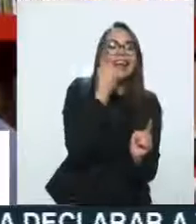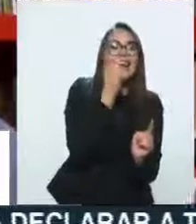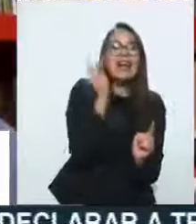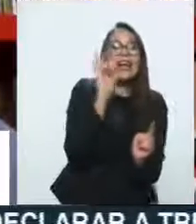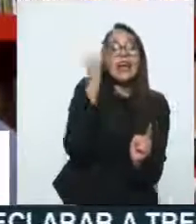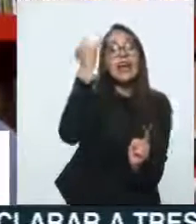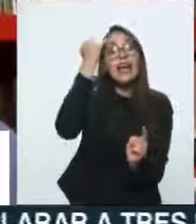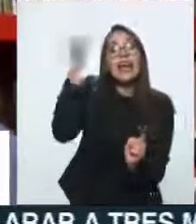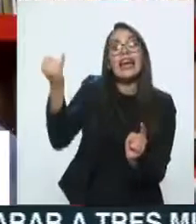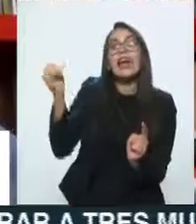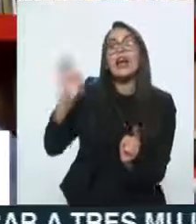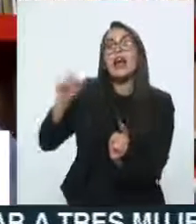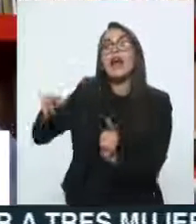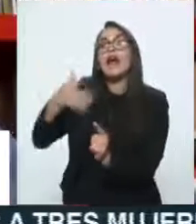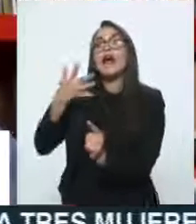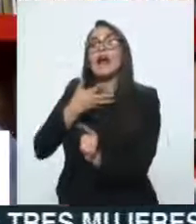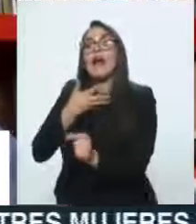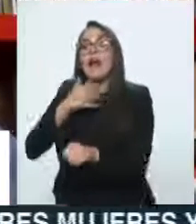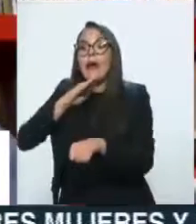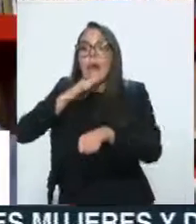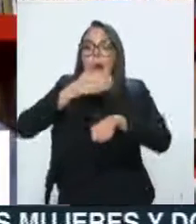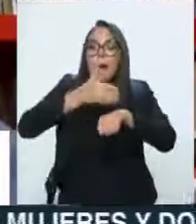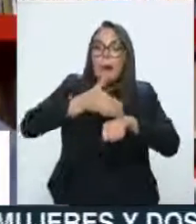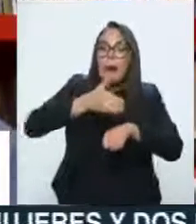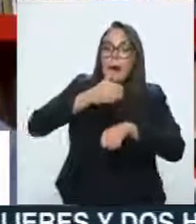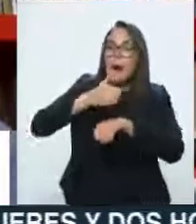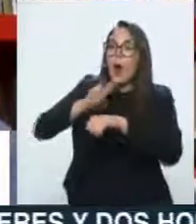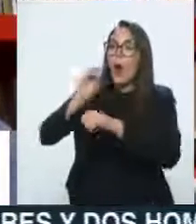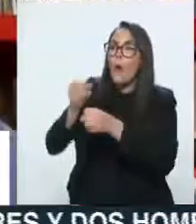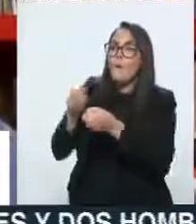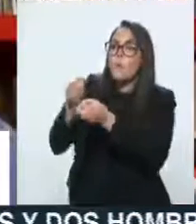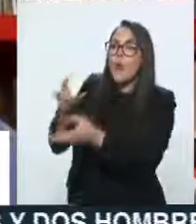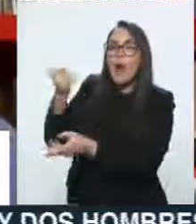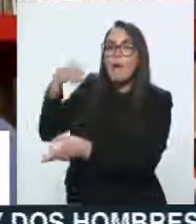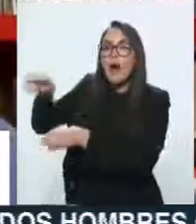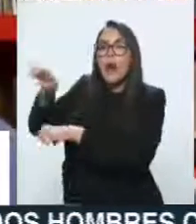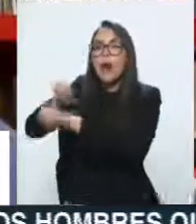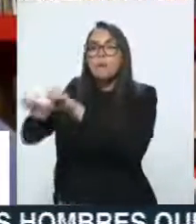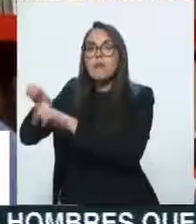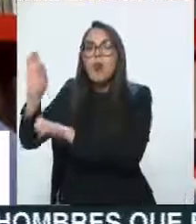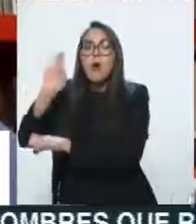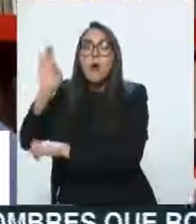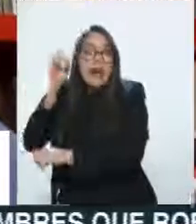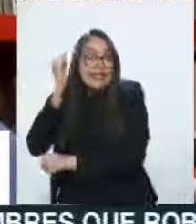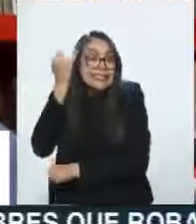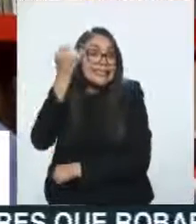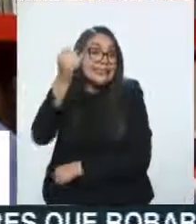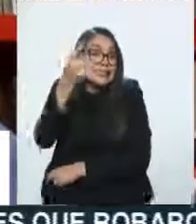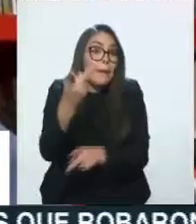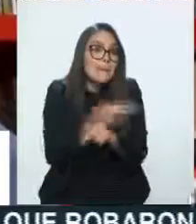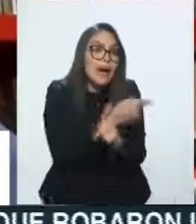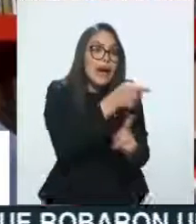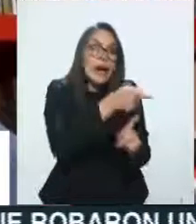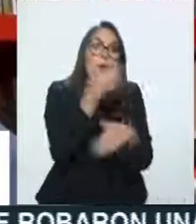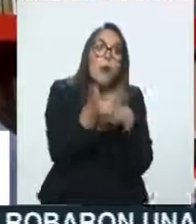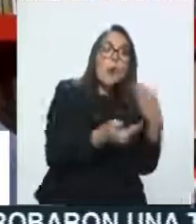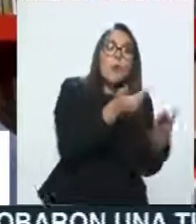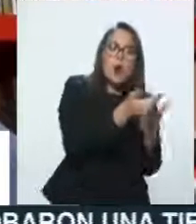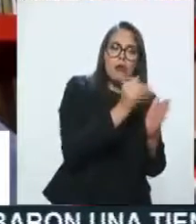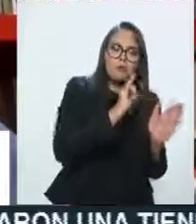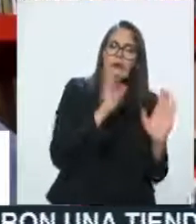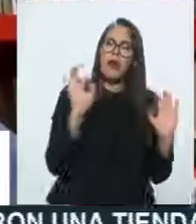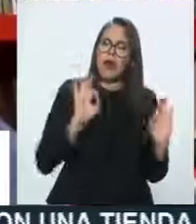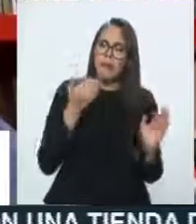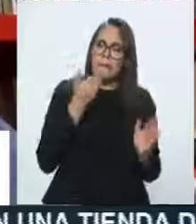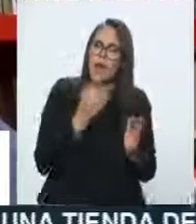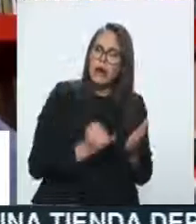las condonaciones que se le habían hecho a los empresarios, y de estas operaciones como la operación Hermes, donde se